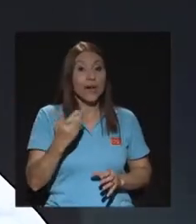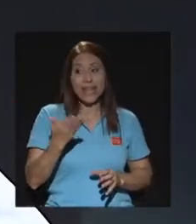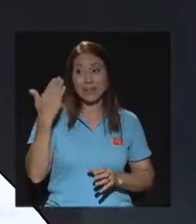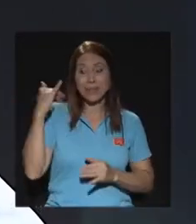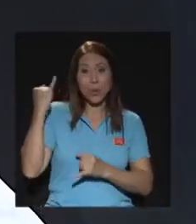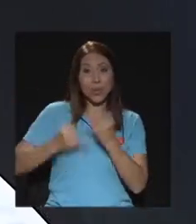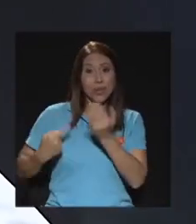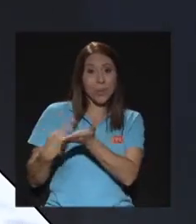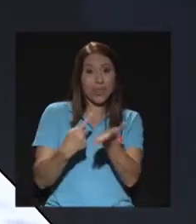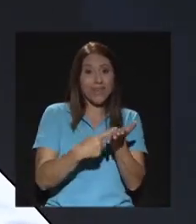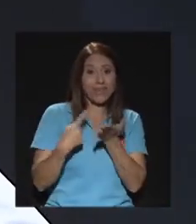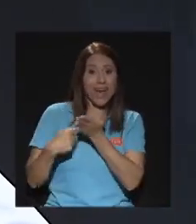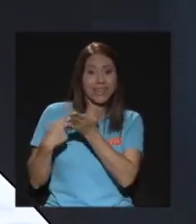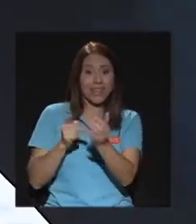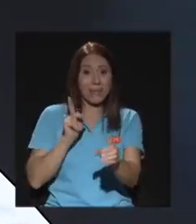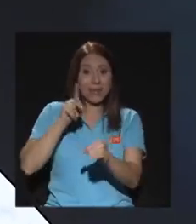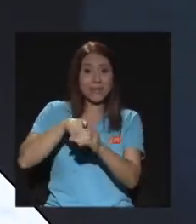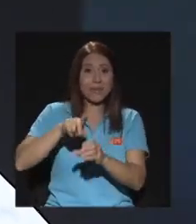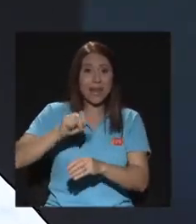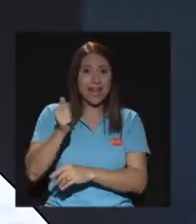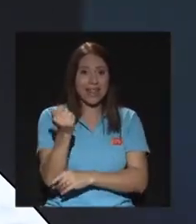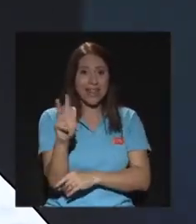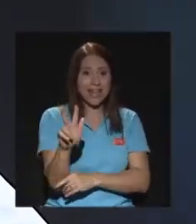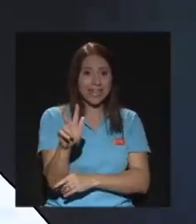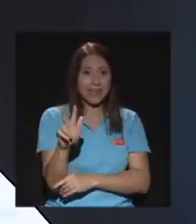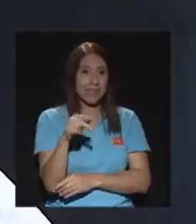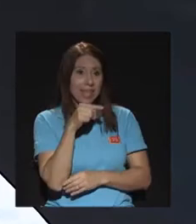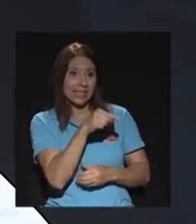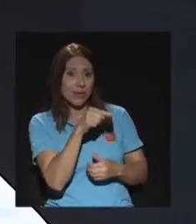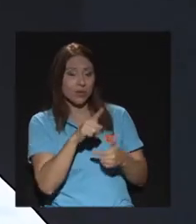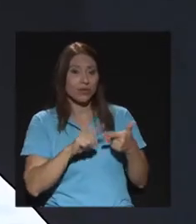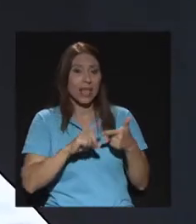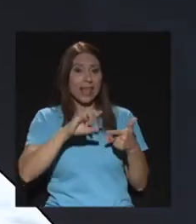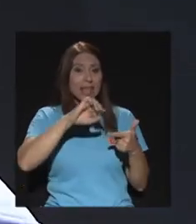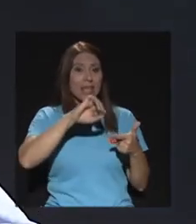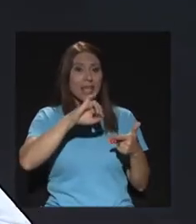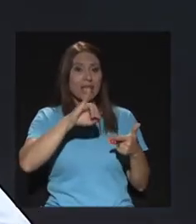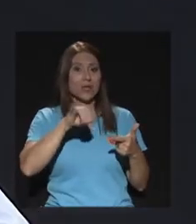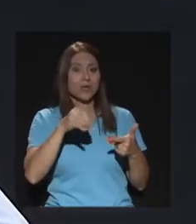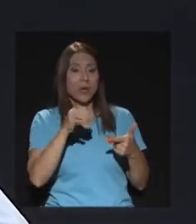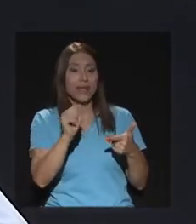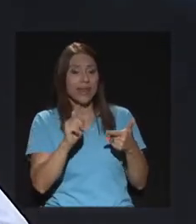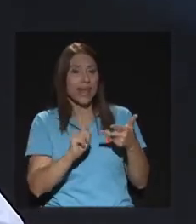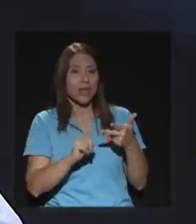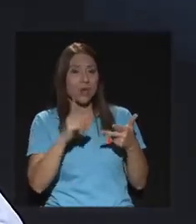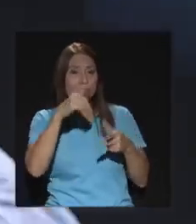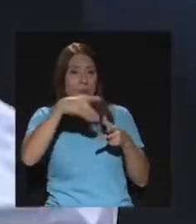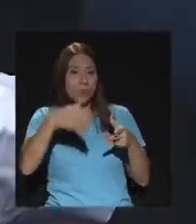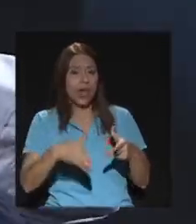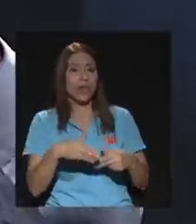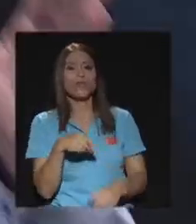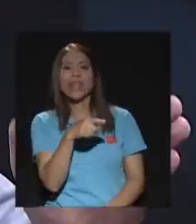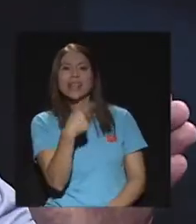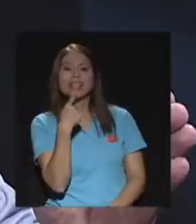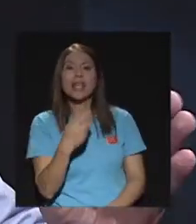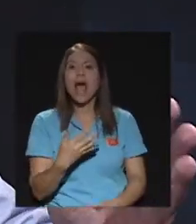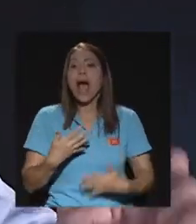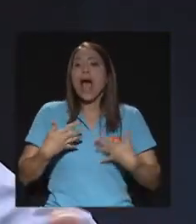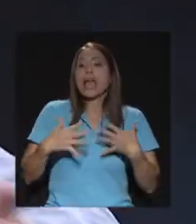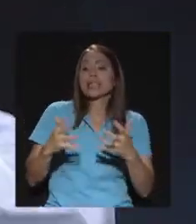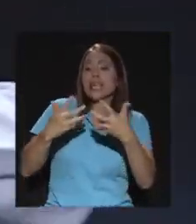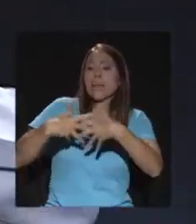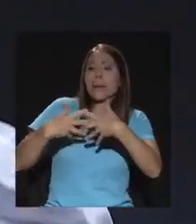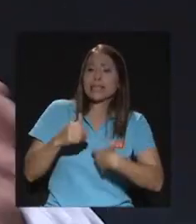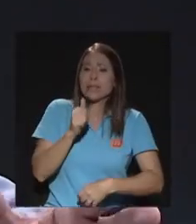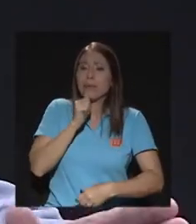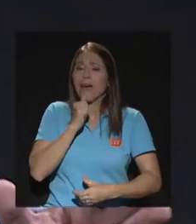que participamos en Canal 13, que estaba usted y yo, Andrea, y un diputado, en que él decía, es que ganan millones. Tenemos